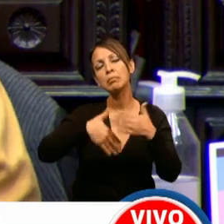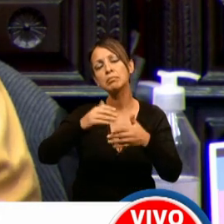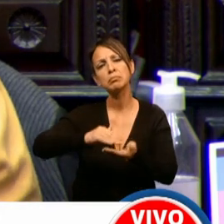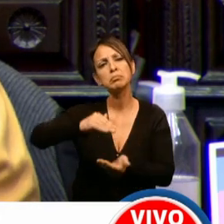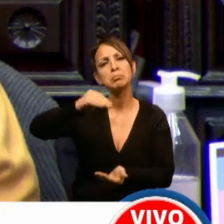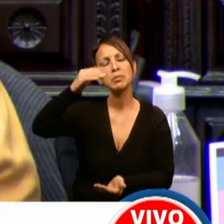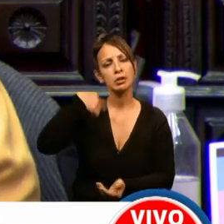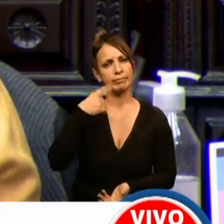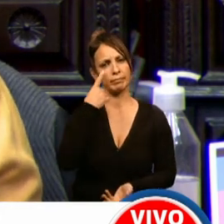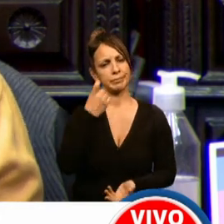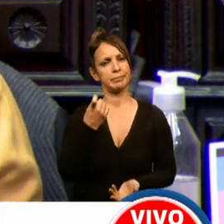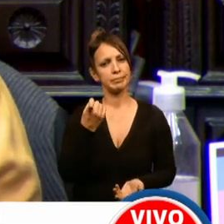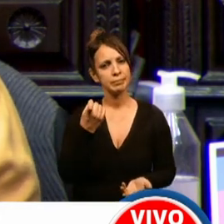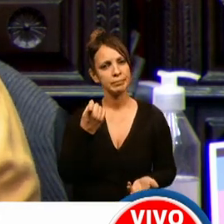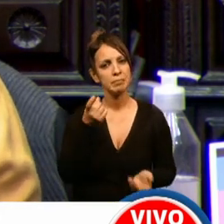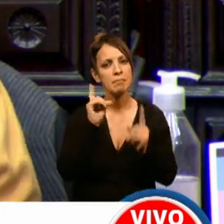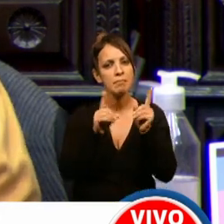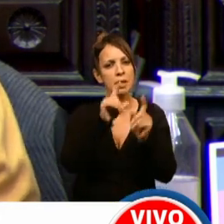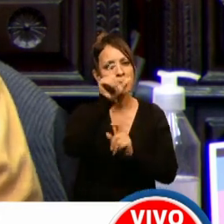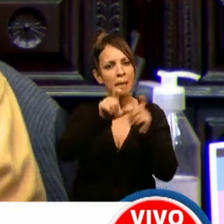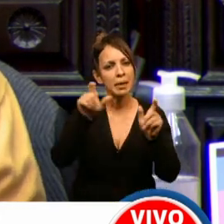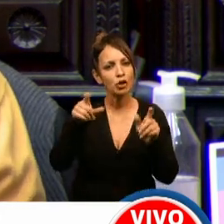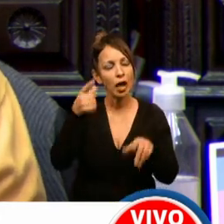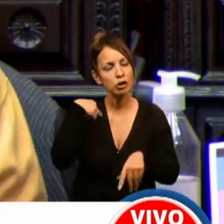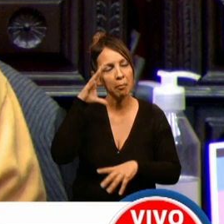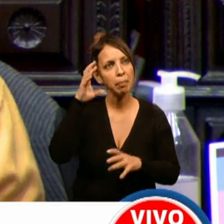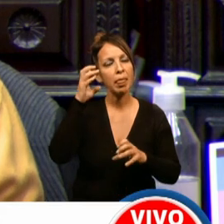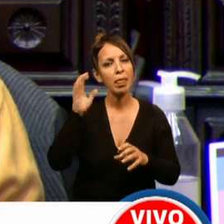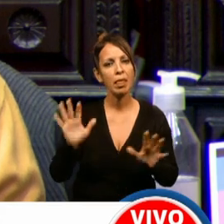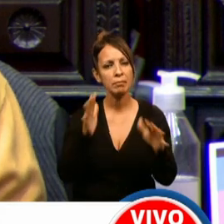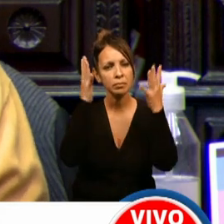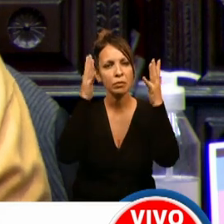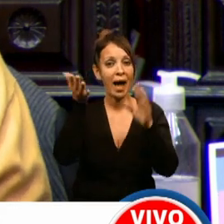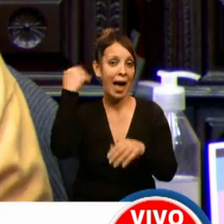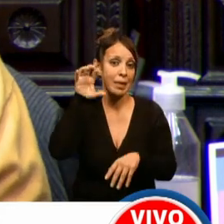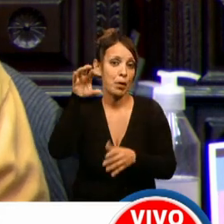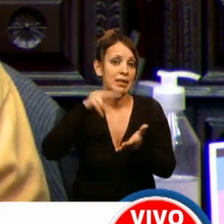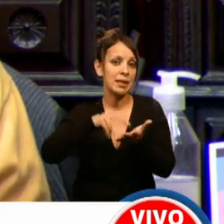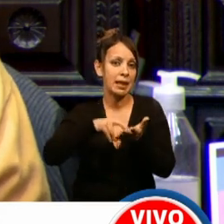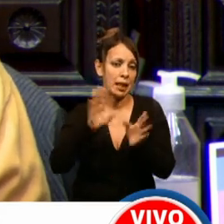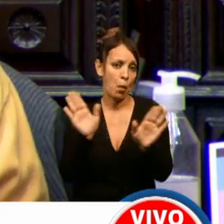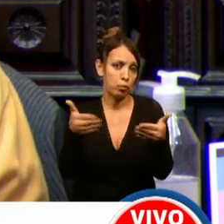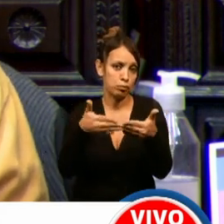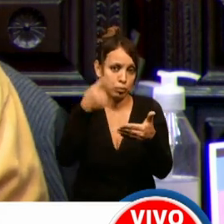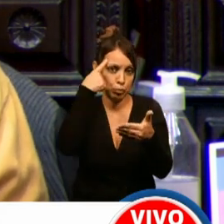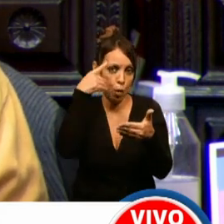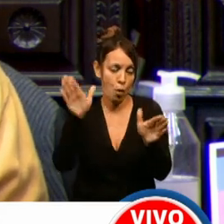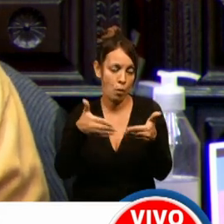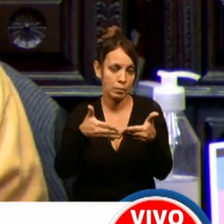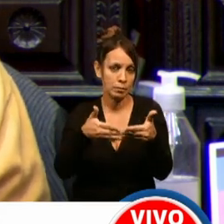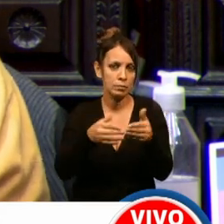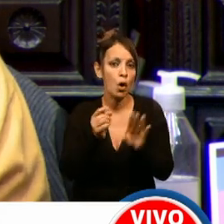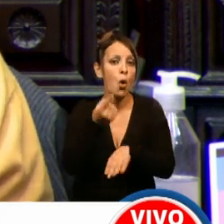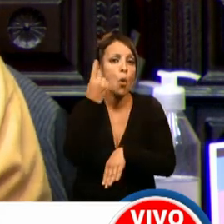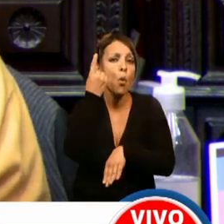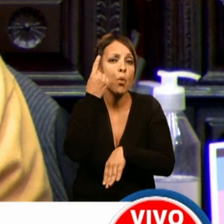cuenta de algo que esas personas este en una falta muy conservadora tenían la posibilidad una